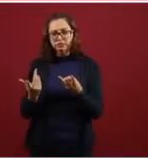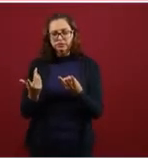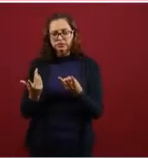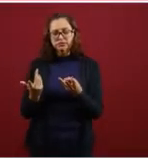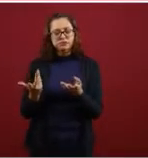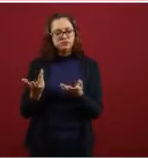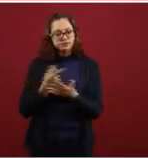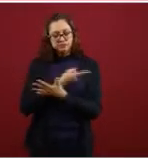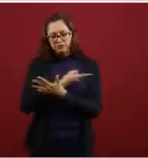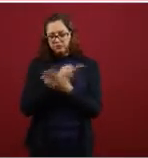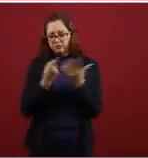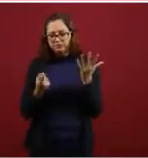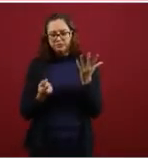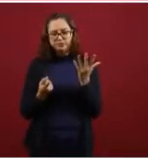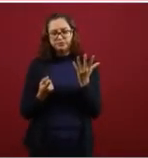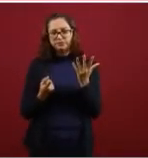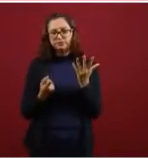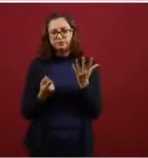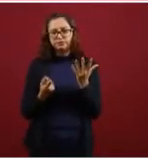no